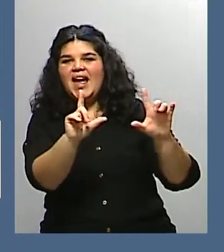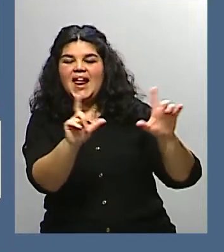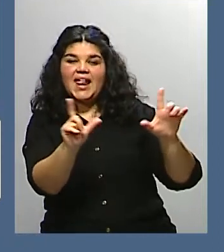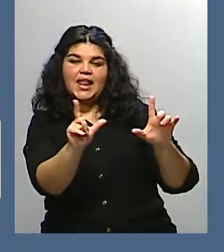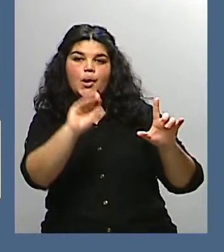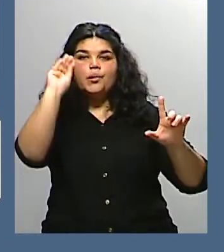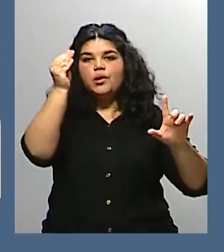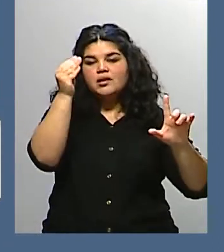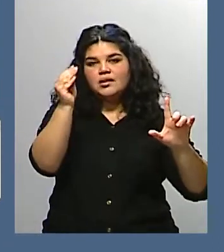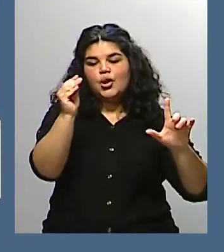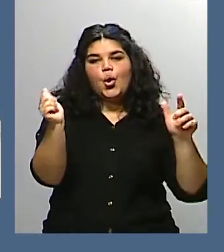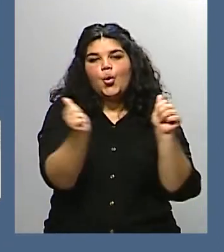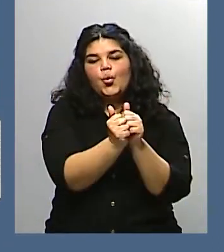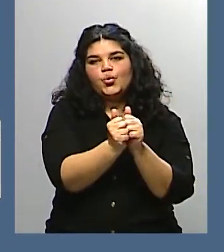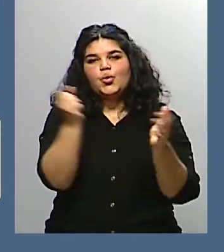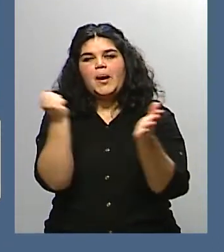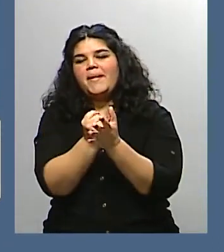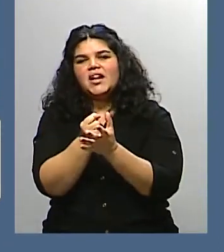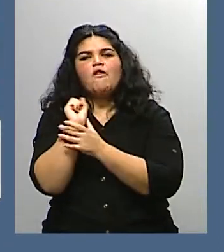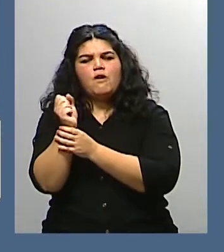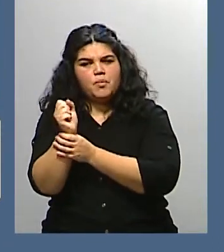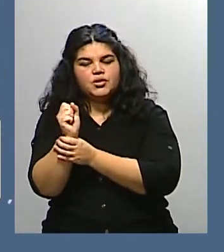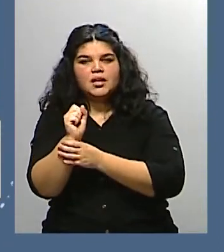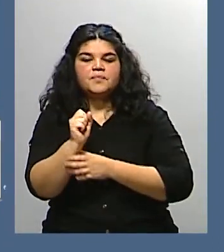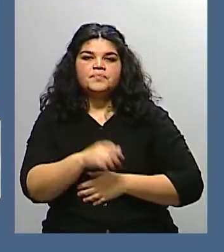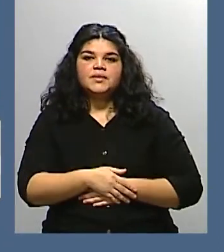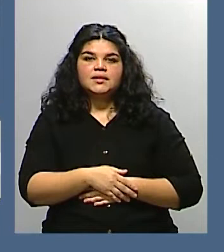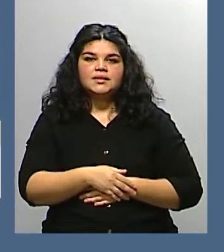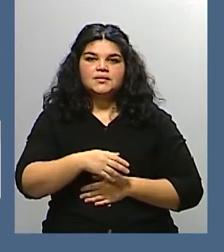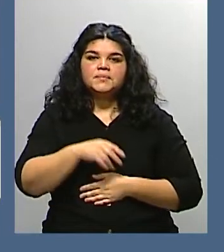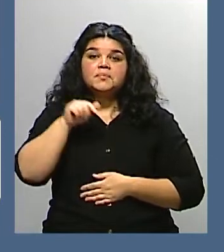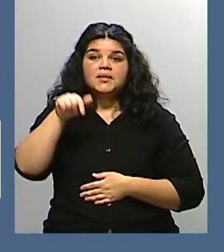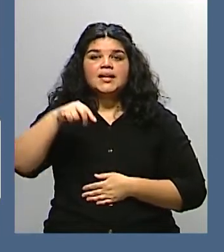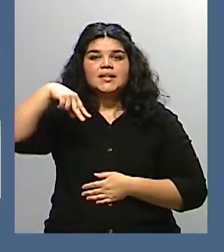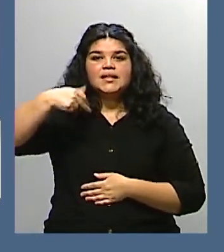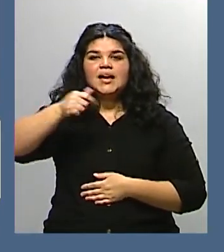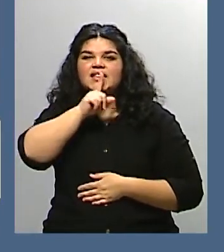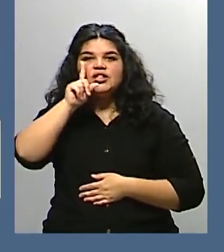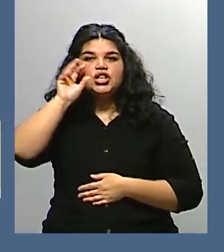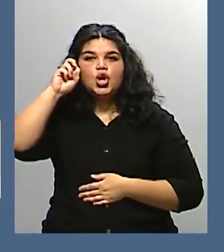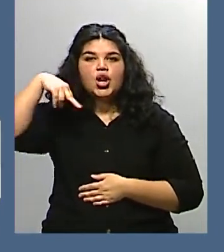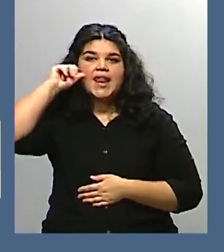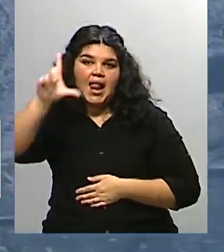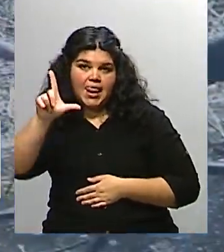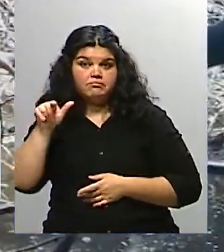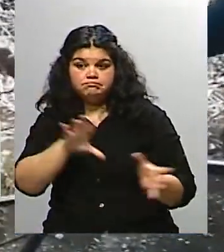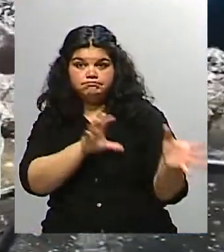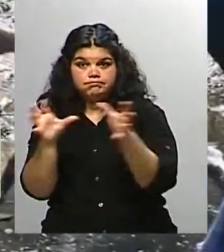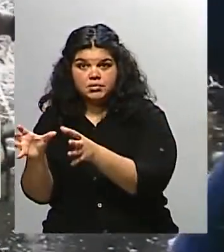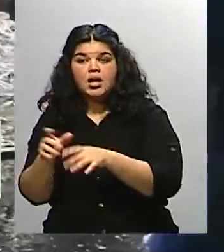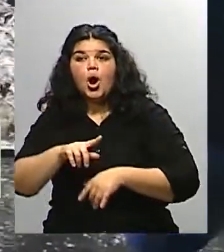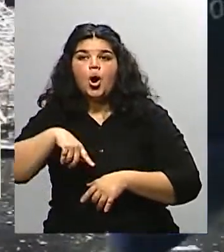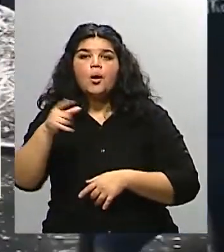National Geographic y estaba la situación de que estaban matando delfines para usarlos como carnada, para capturar